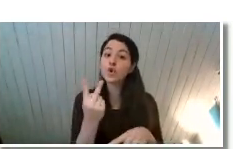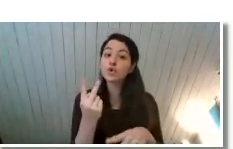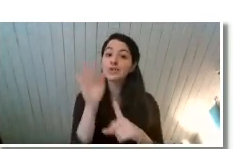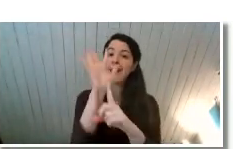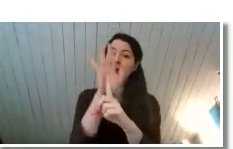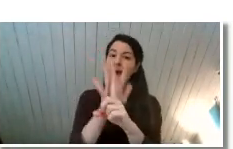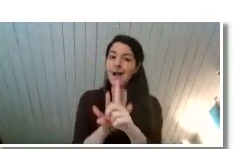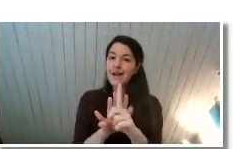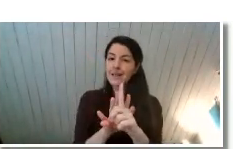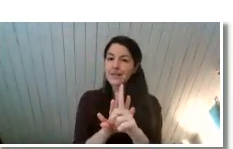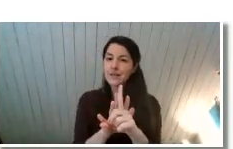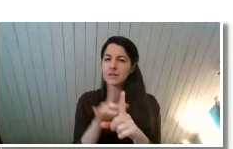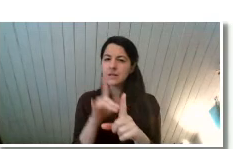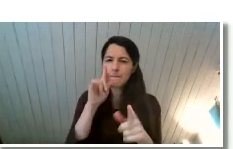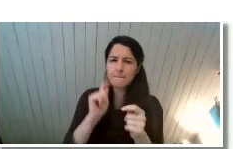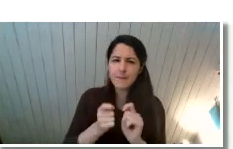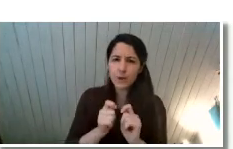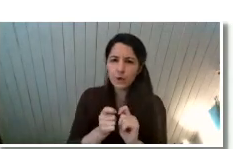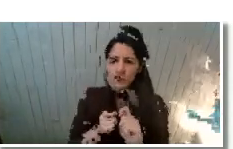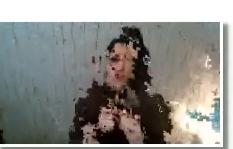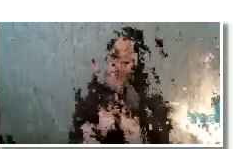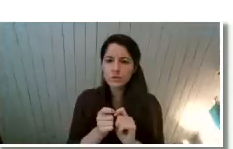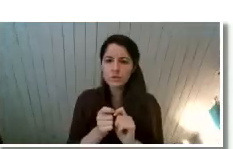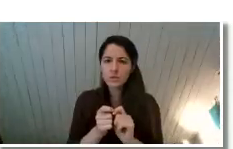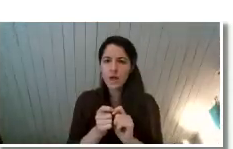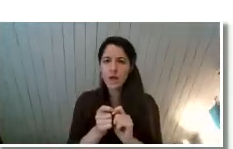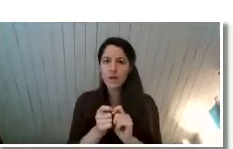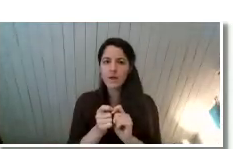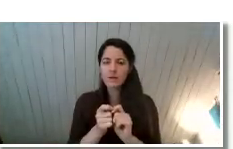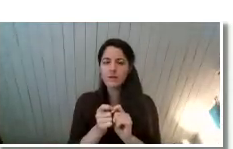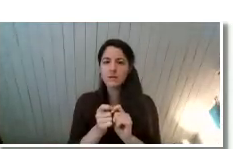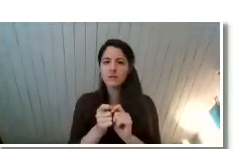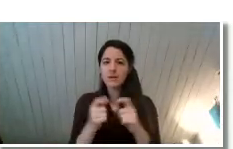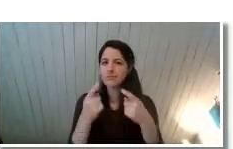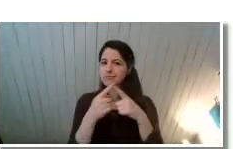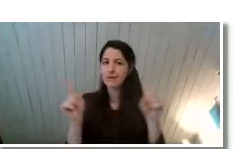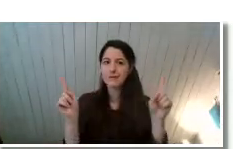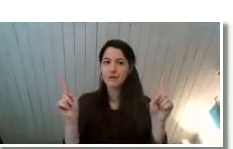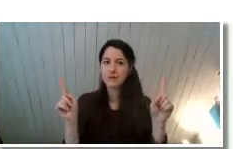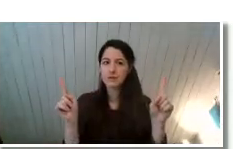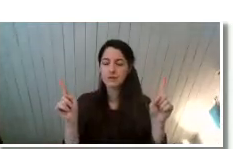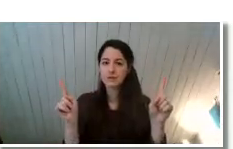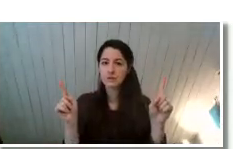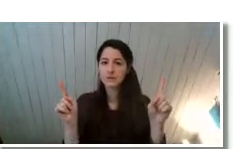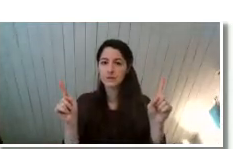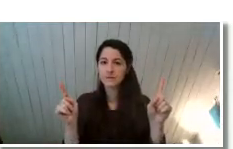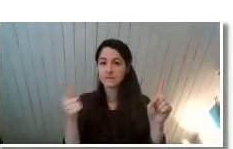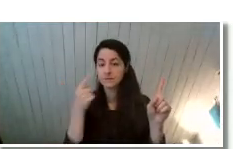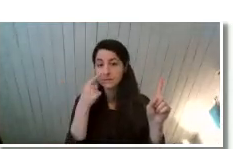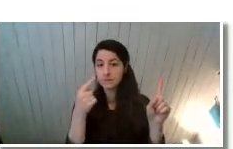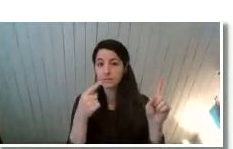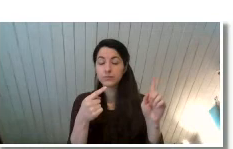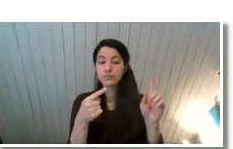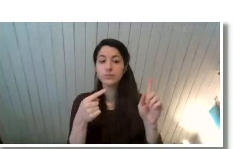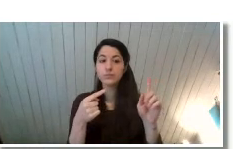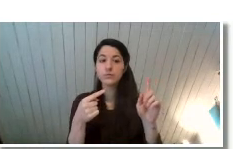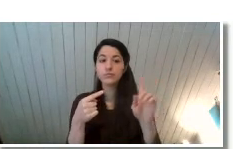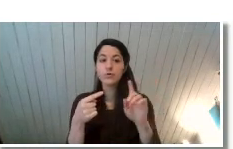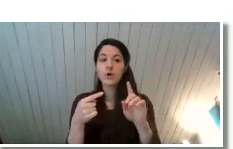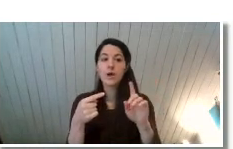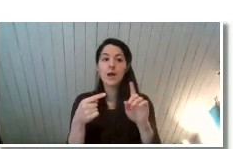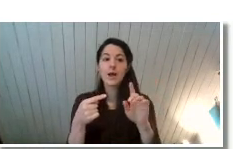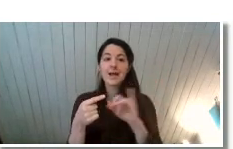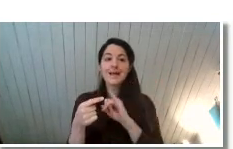comparten, pero solo voy a destacar el que está más a la izquierda, de color amarillo, que dice cáncer, y